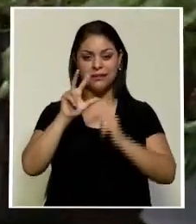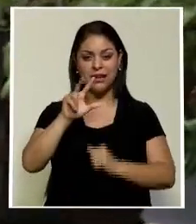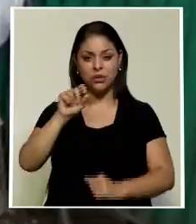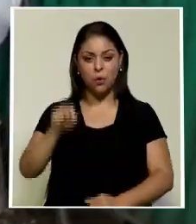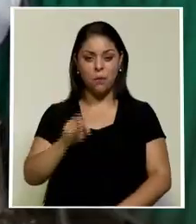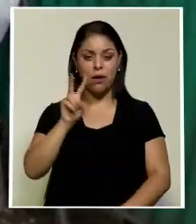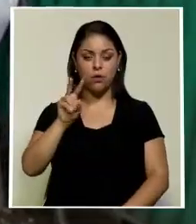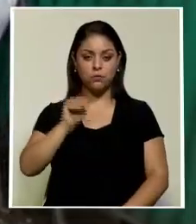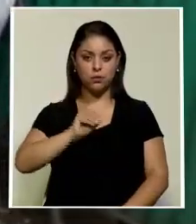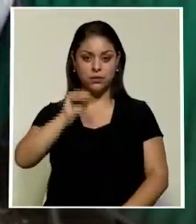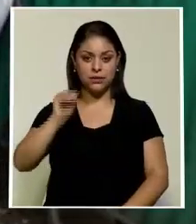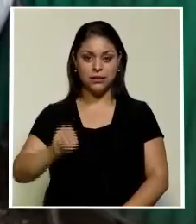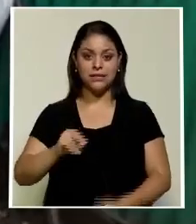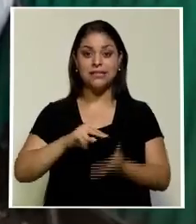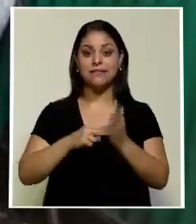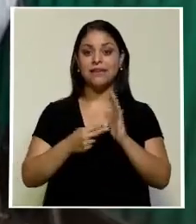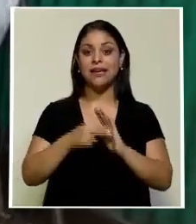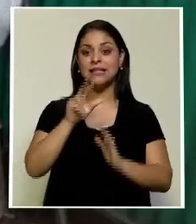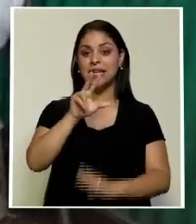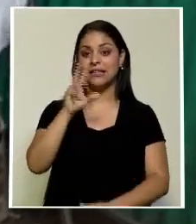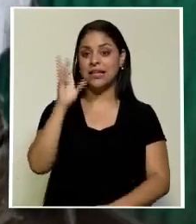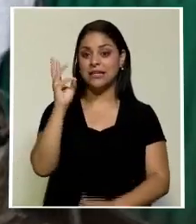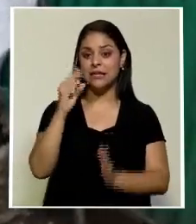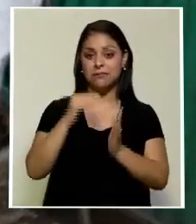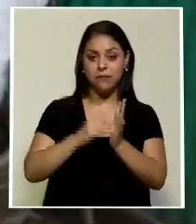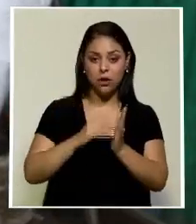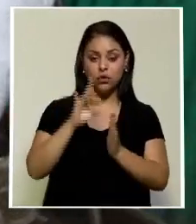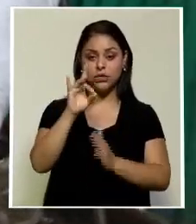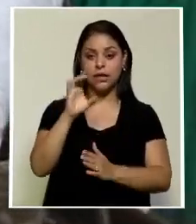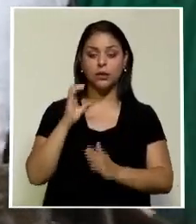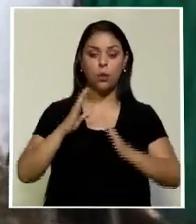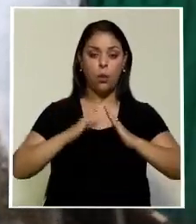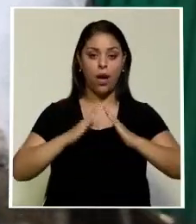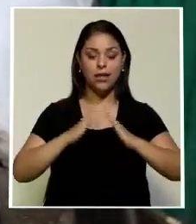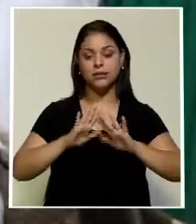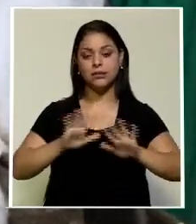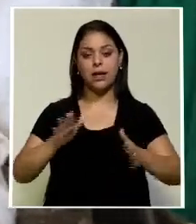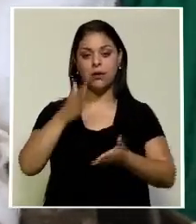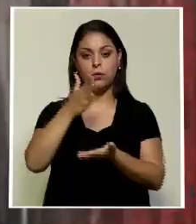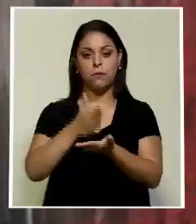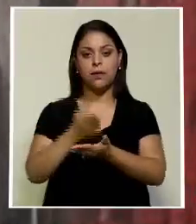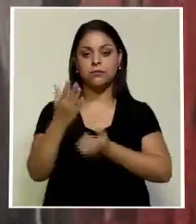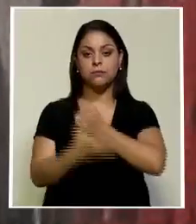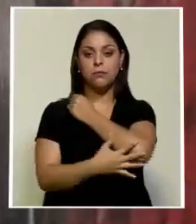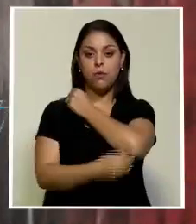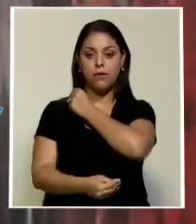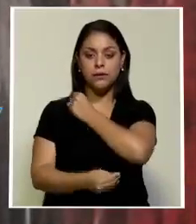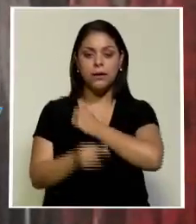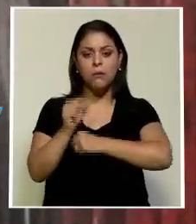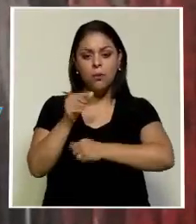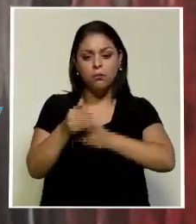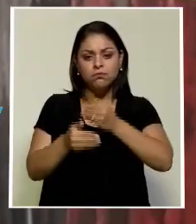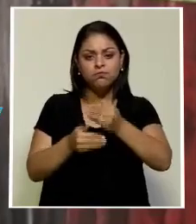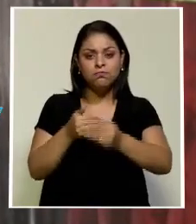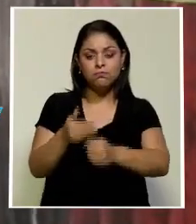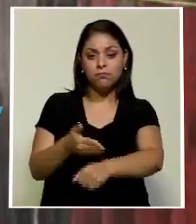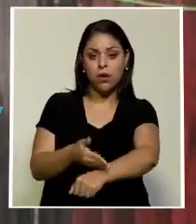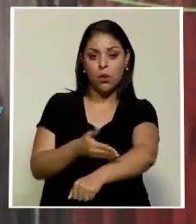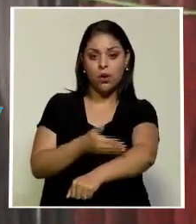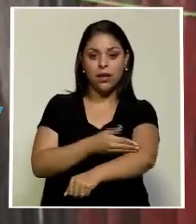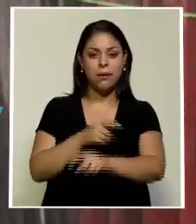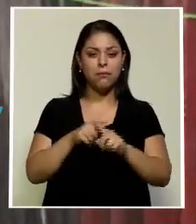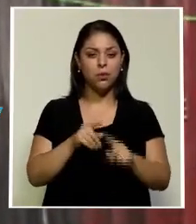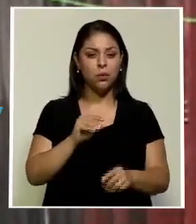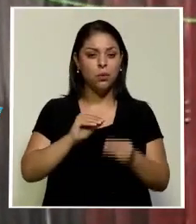decir, 36.278 hogares que ya dejaron su condición de pobreza. Pese a esta leve mejoría, las cifras no superan las